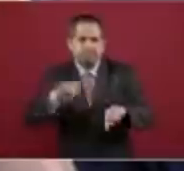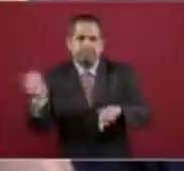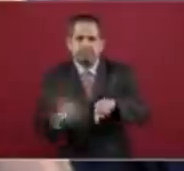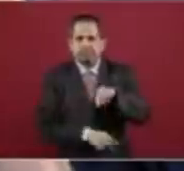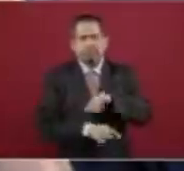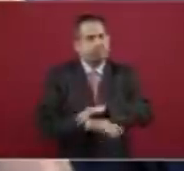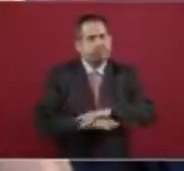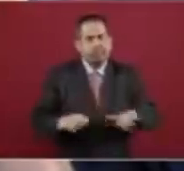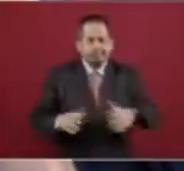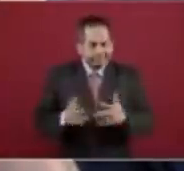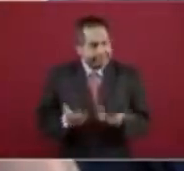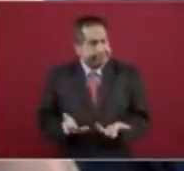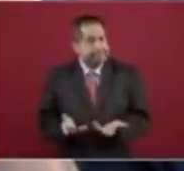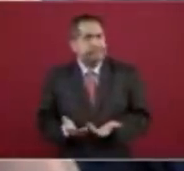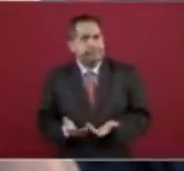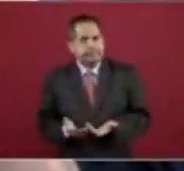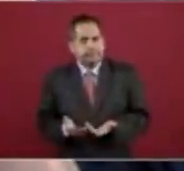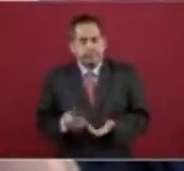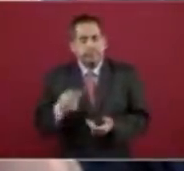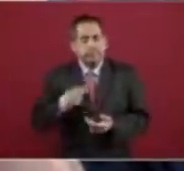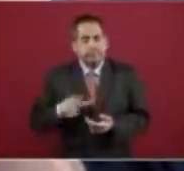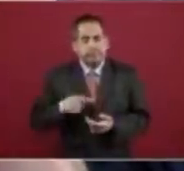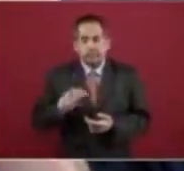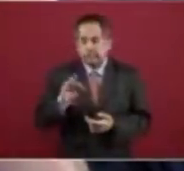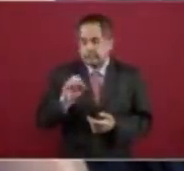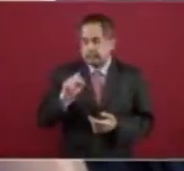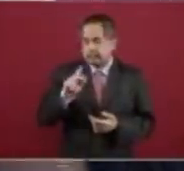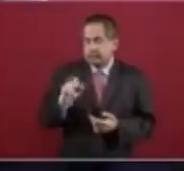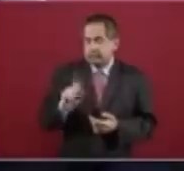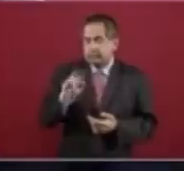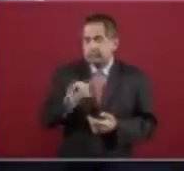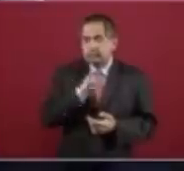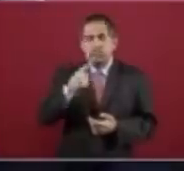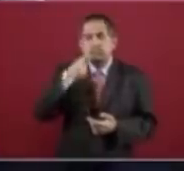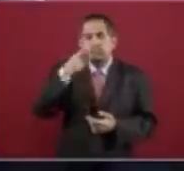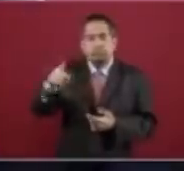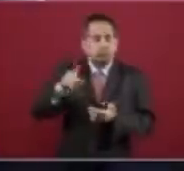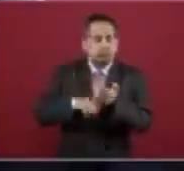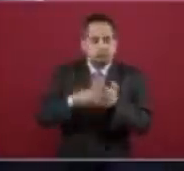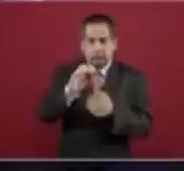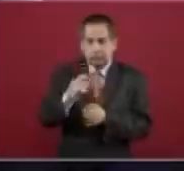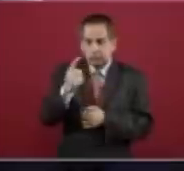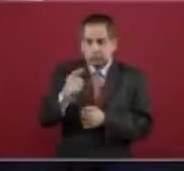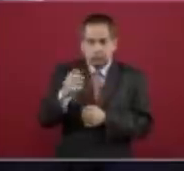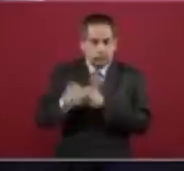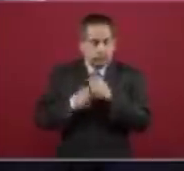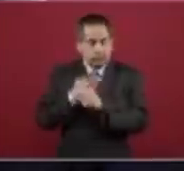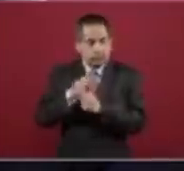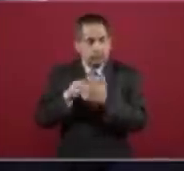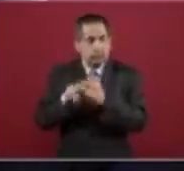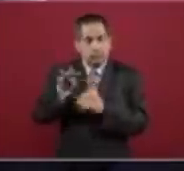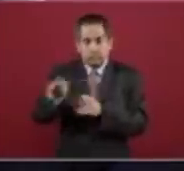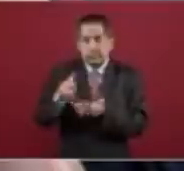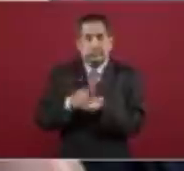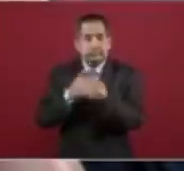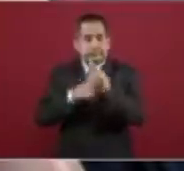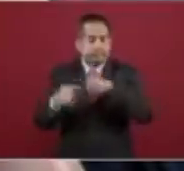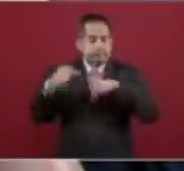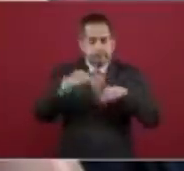amigos. La persona, Felipe Villegas, busca el amparo, el 01 del 2019, y regresa a despachar a las